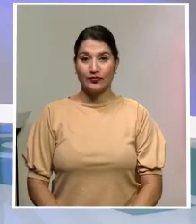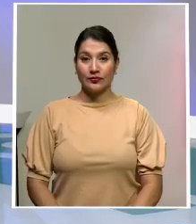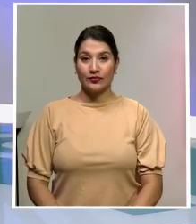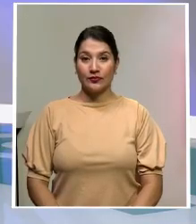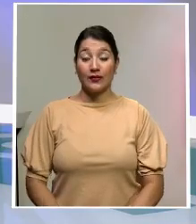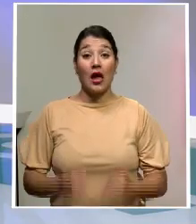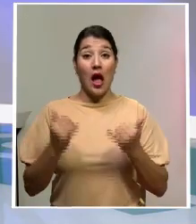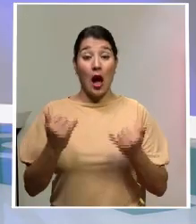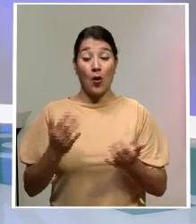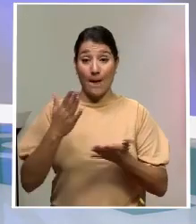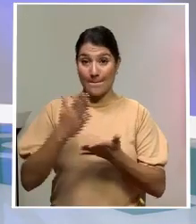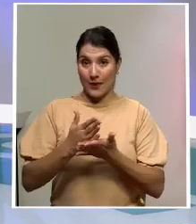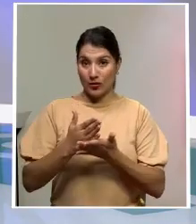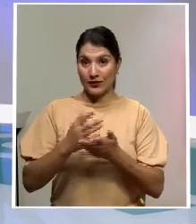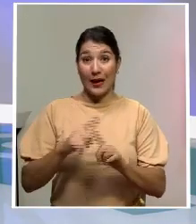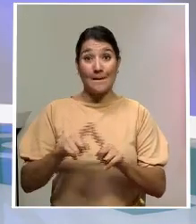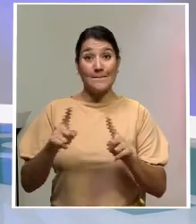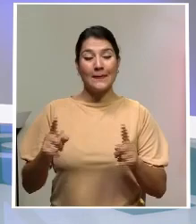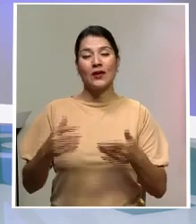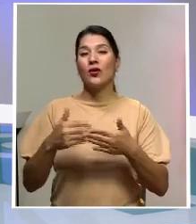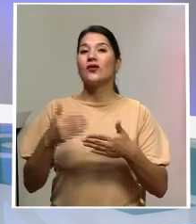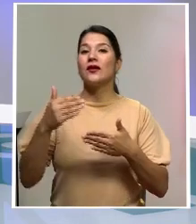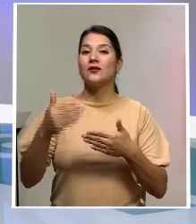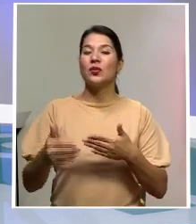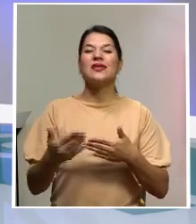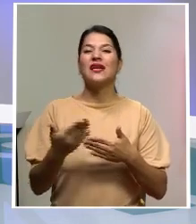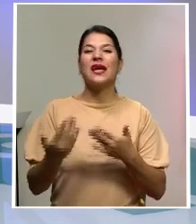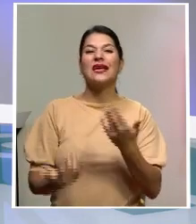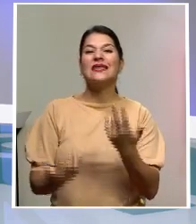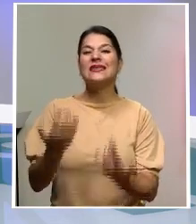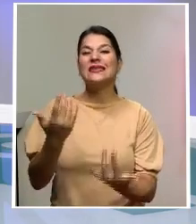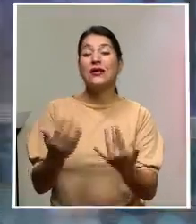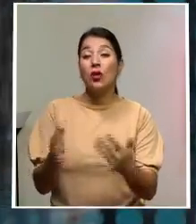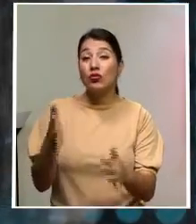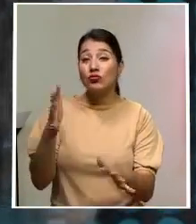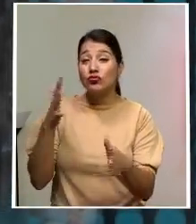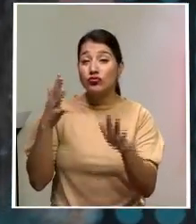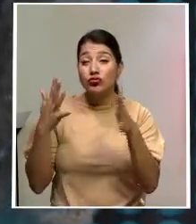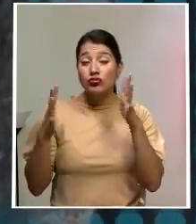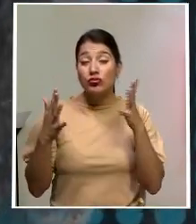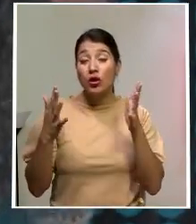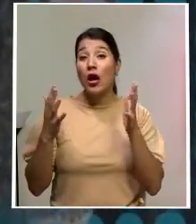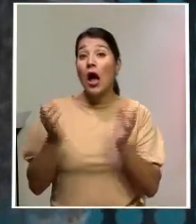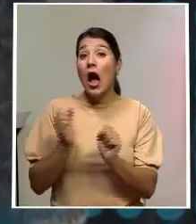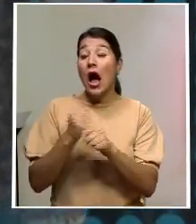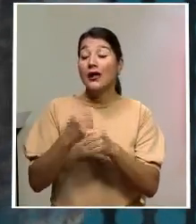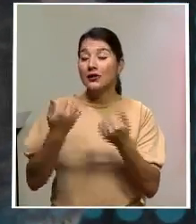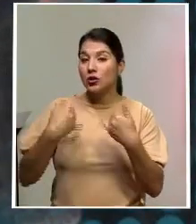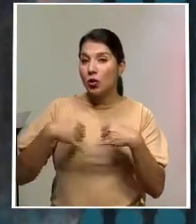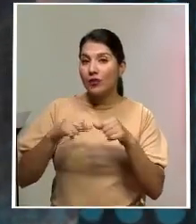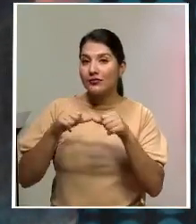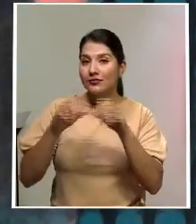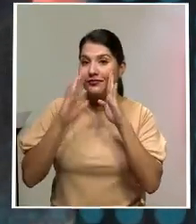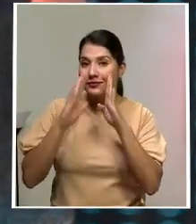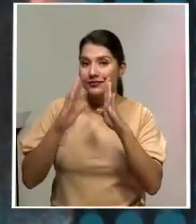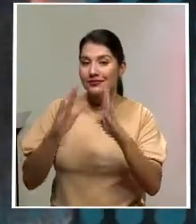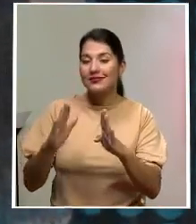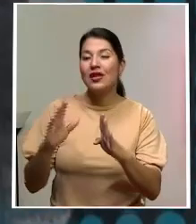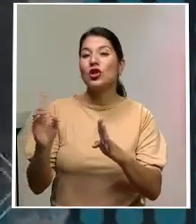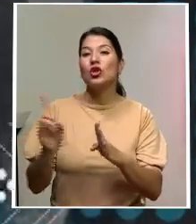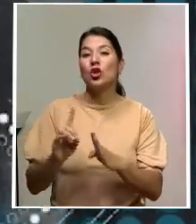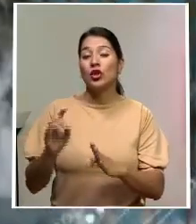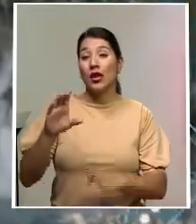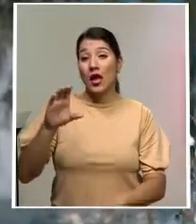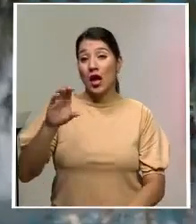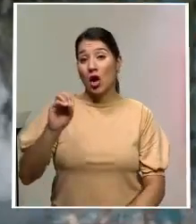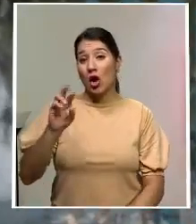Vamos a una pausa, pero al regresar, un incendio forestal mantiene en alerta la costa del Golfo de